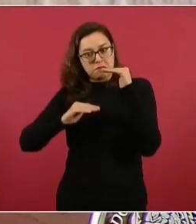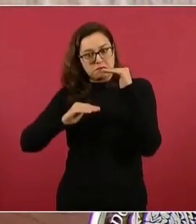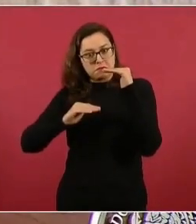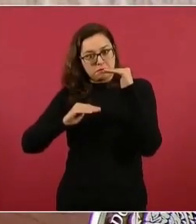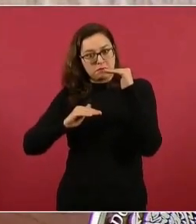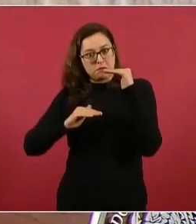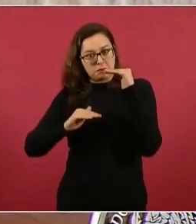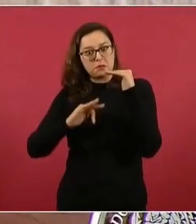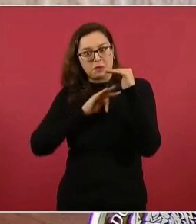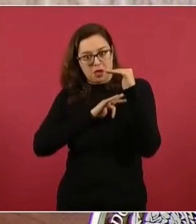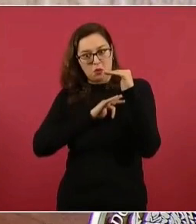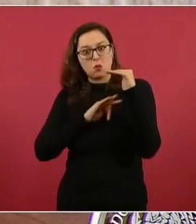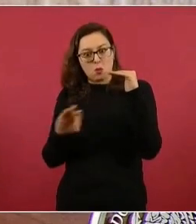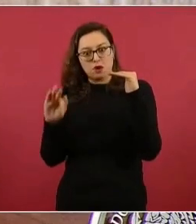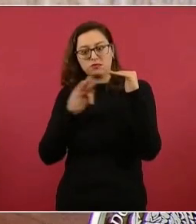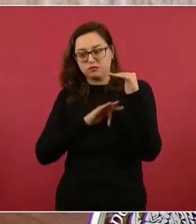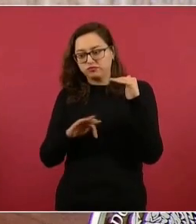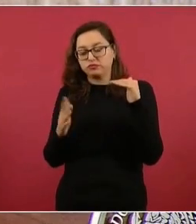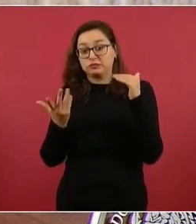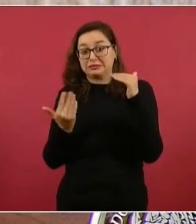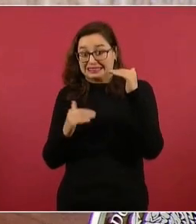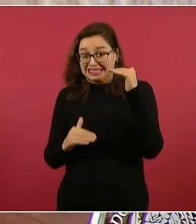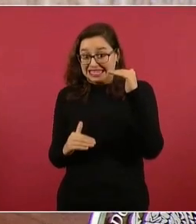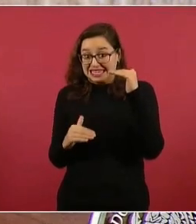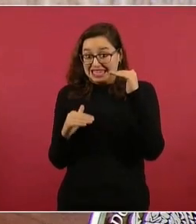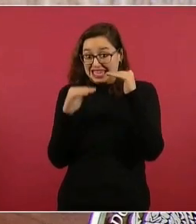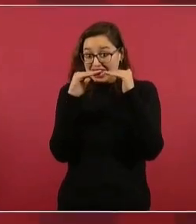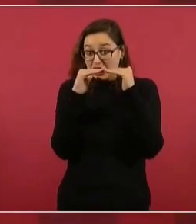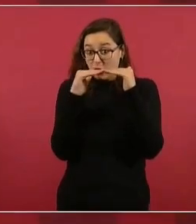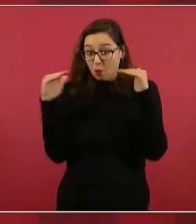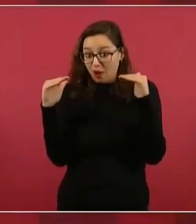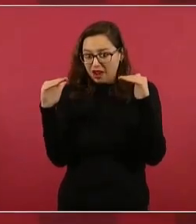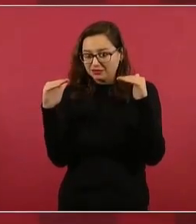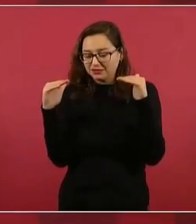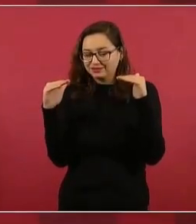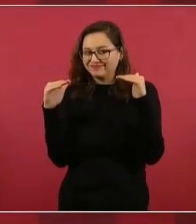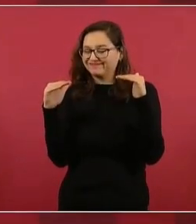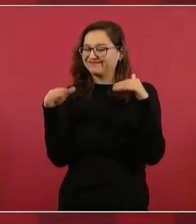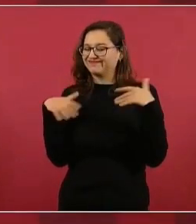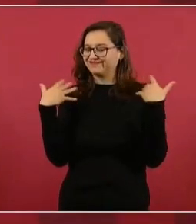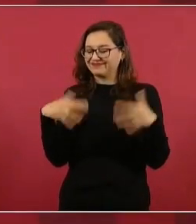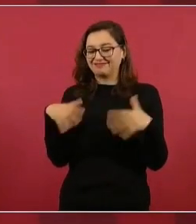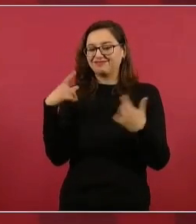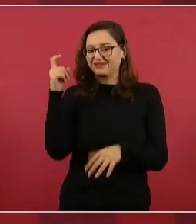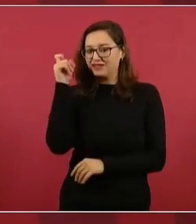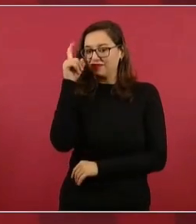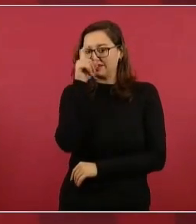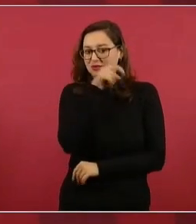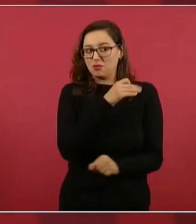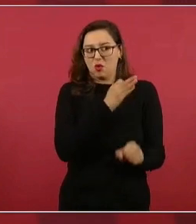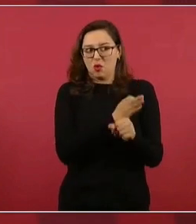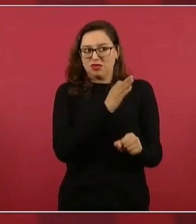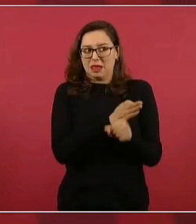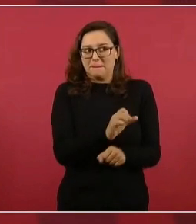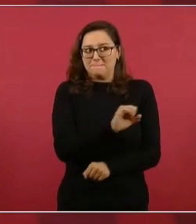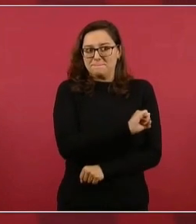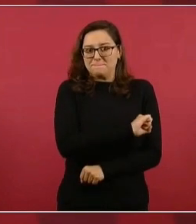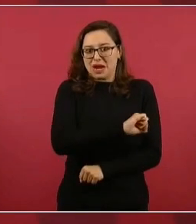Entonces, estamos buscando la forma de que, aun cuando estemos abajo de la